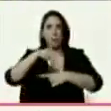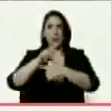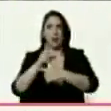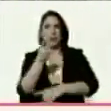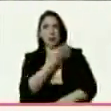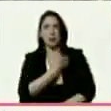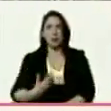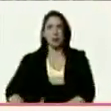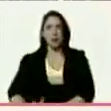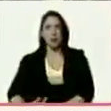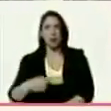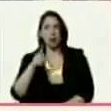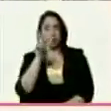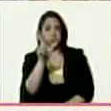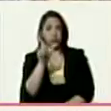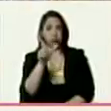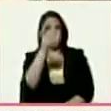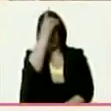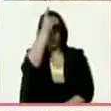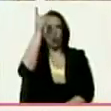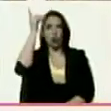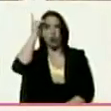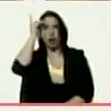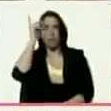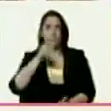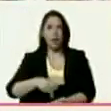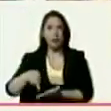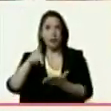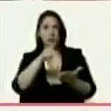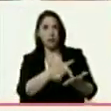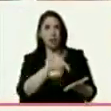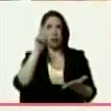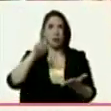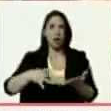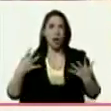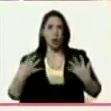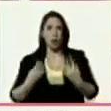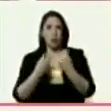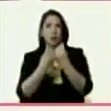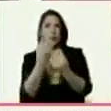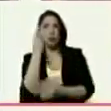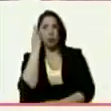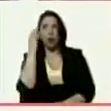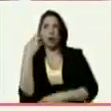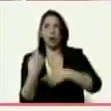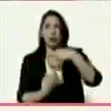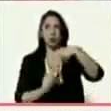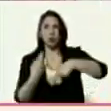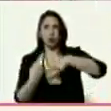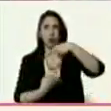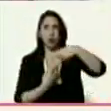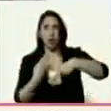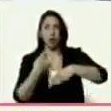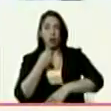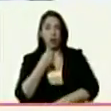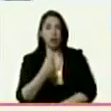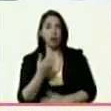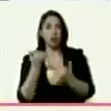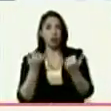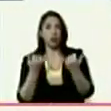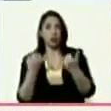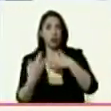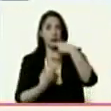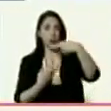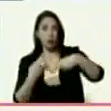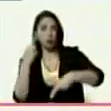Socialista Unido de Venezuela, Diosdado Cabello, participando también en el acompañamiento con las mujeres revolucionarias. Lo ha precisado en estos momentos. La